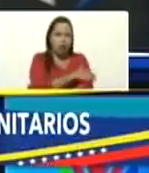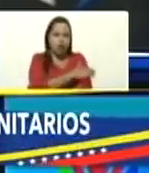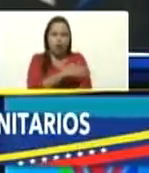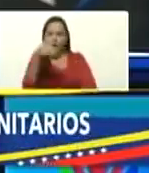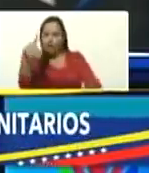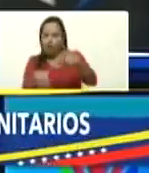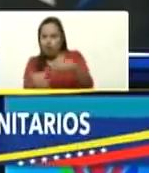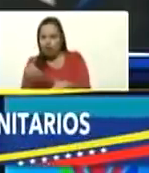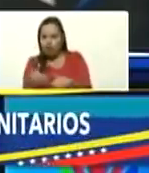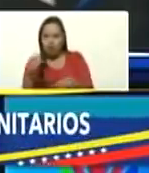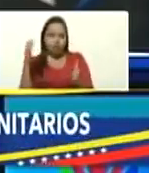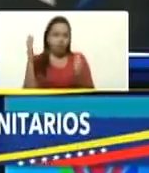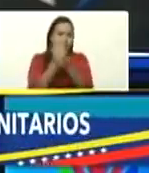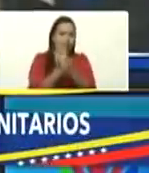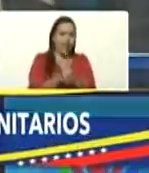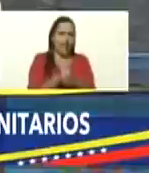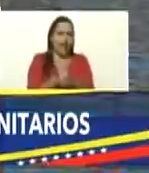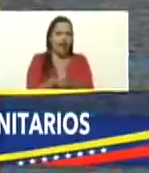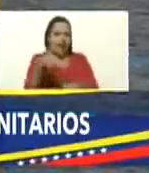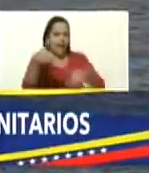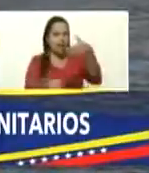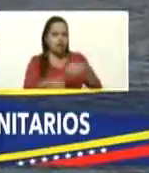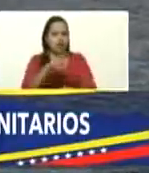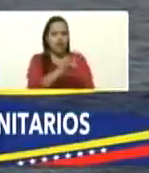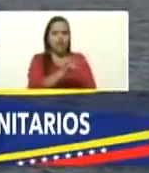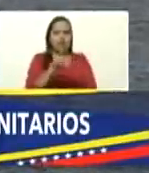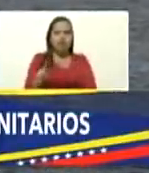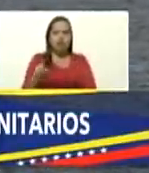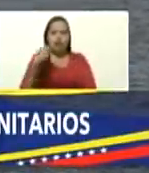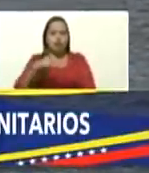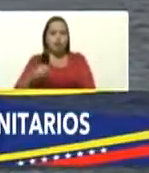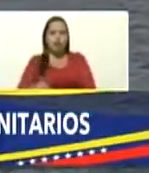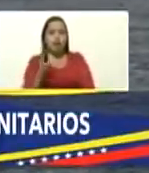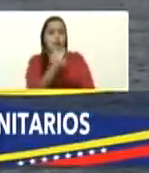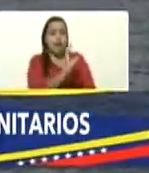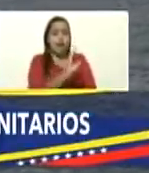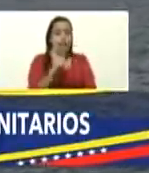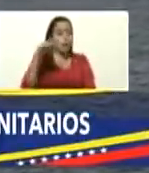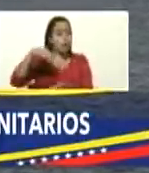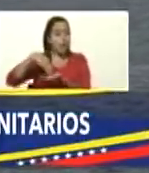las elecciones del 21 de noviembre, en Caracas, en Miranda